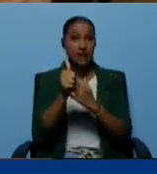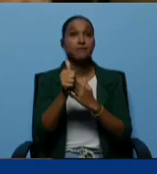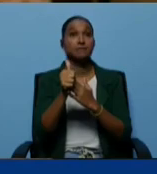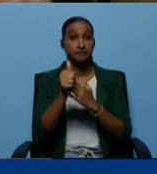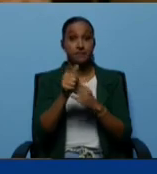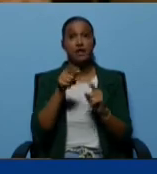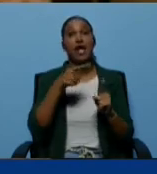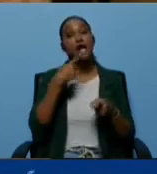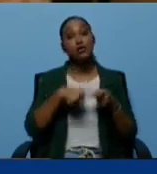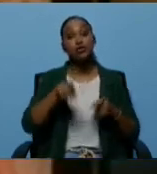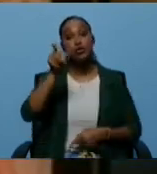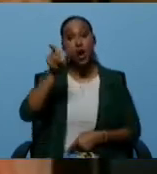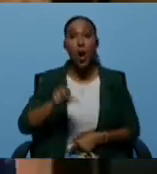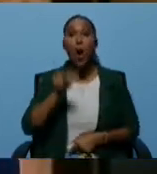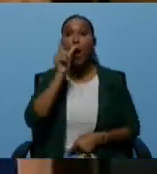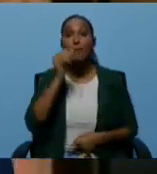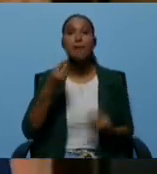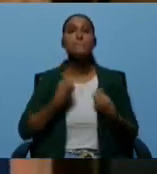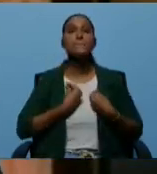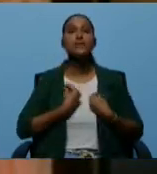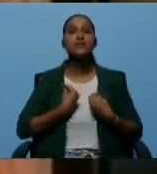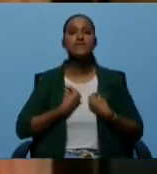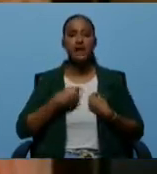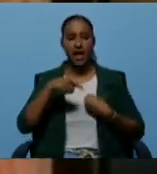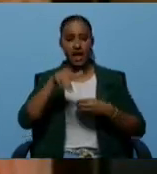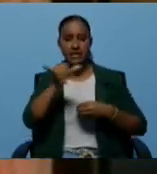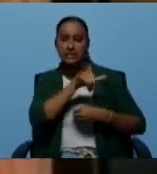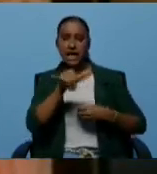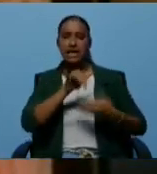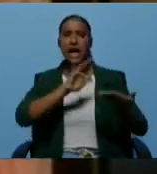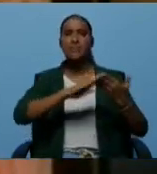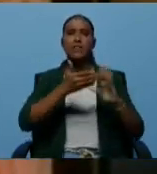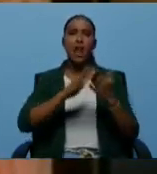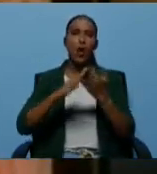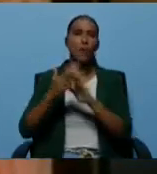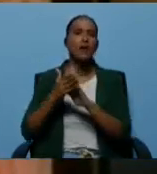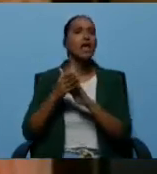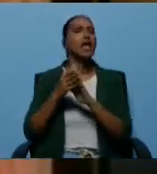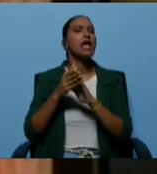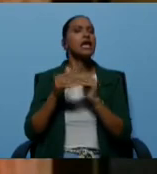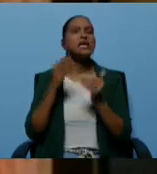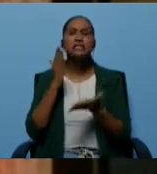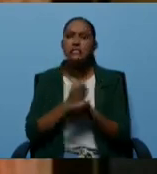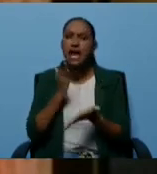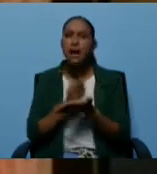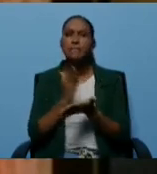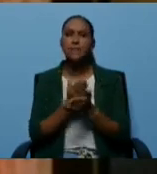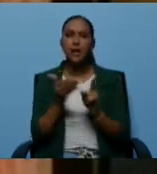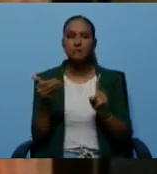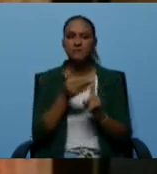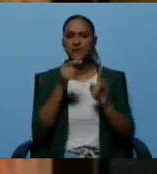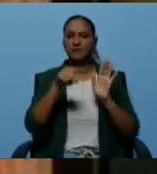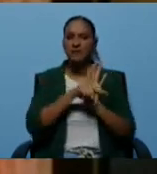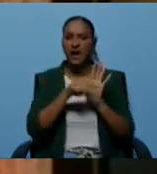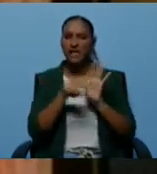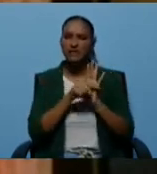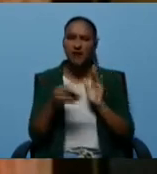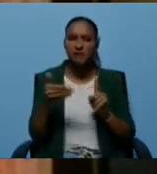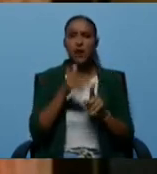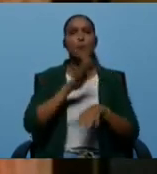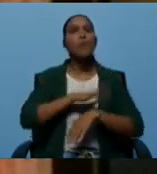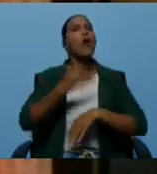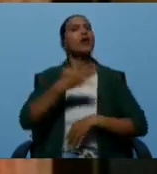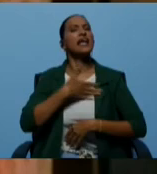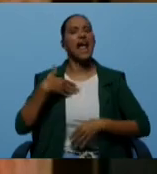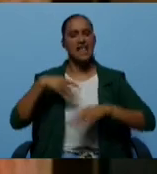que Silva y constantemente amenazaba a los vecinos para apoderarse de las tierras, expandir su siembra.